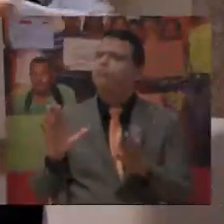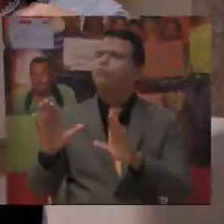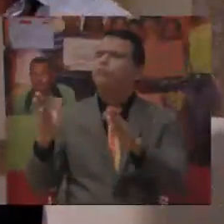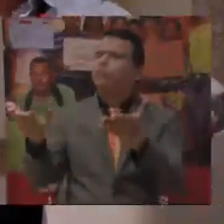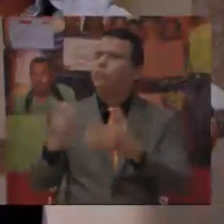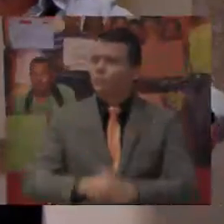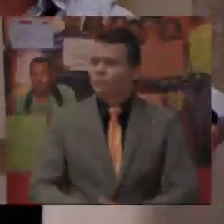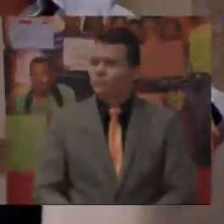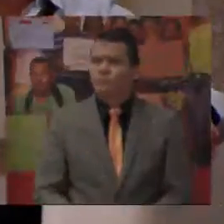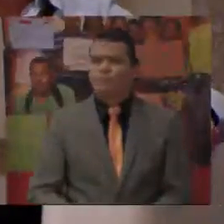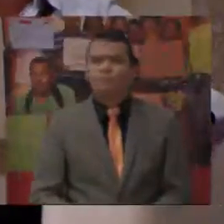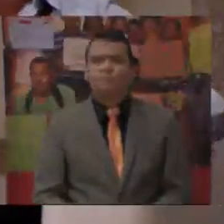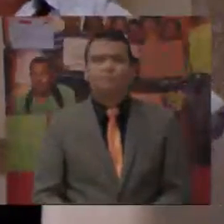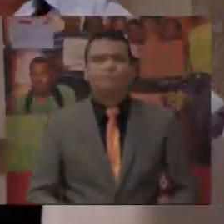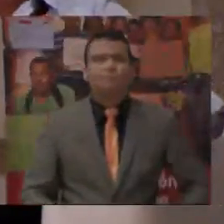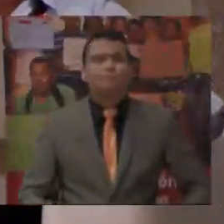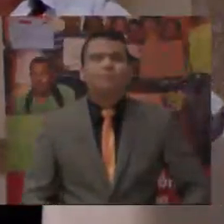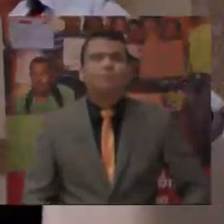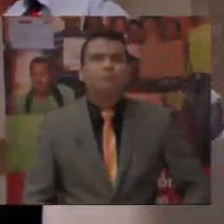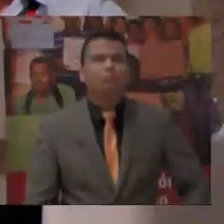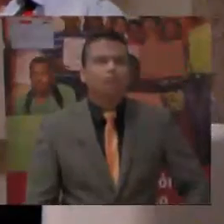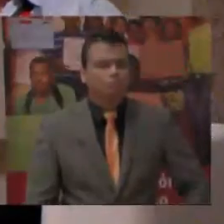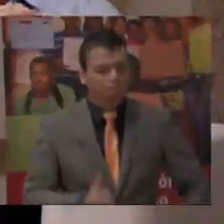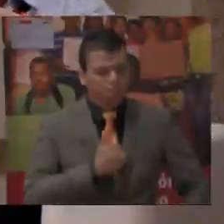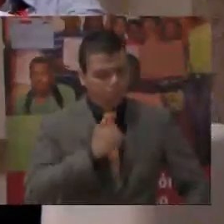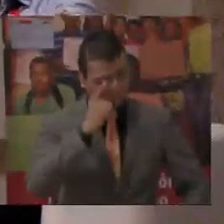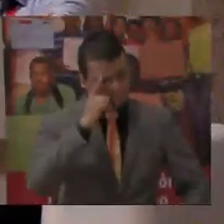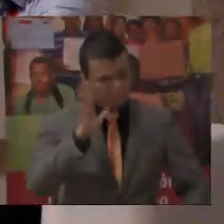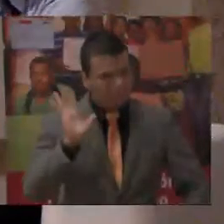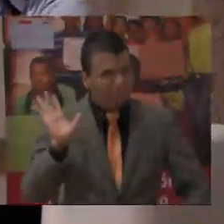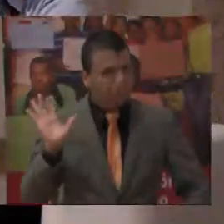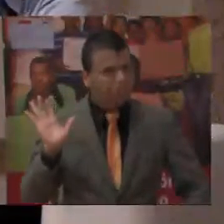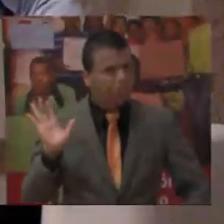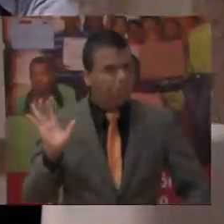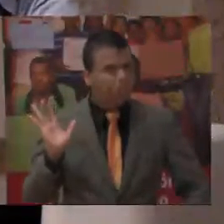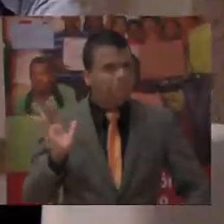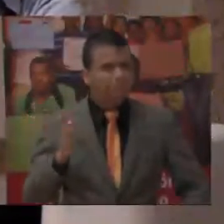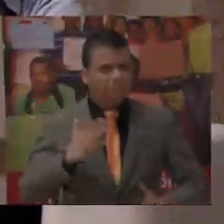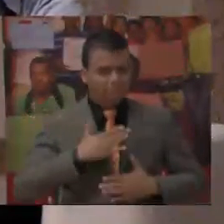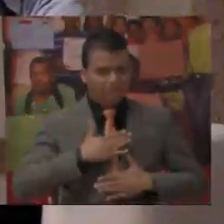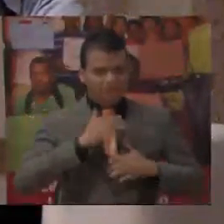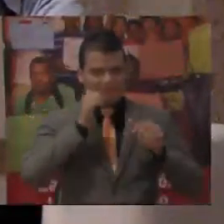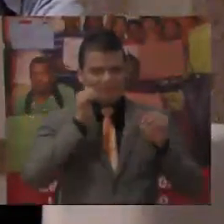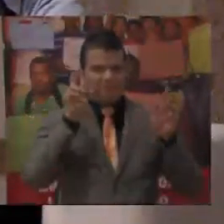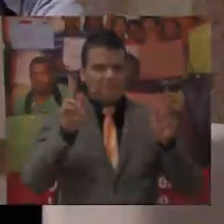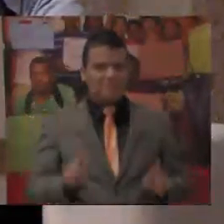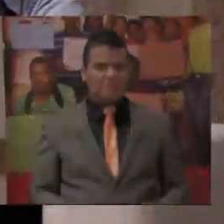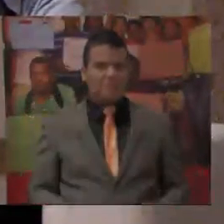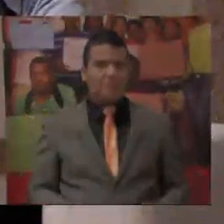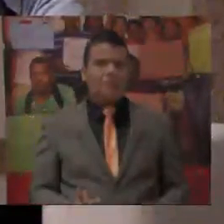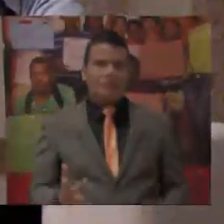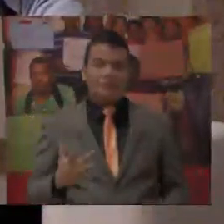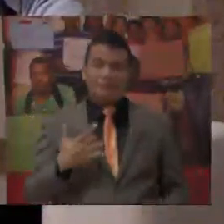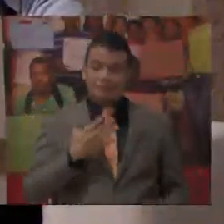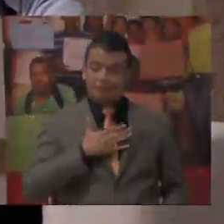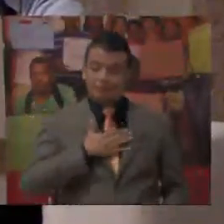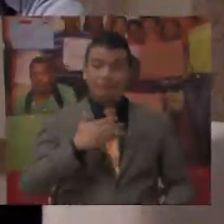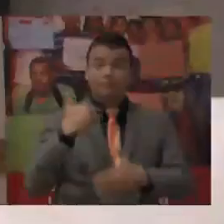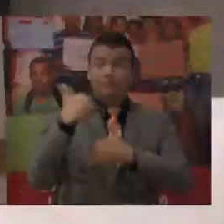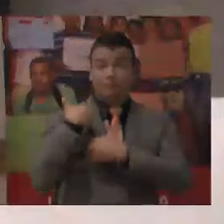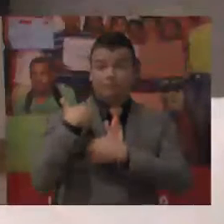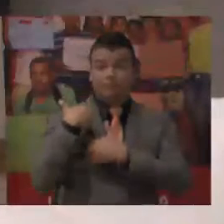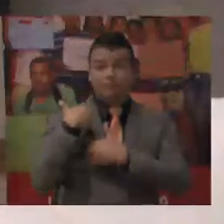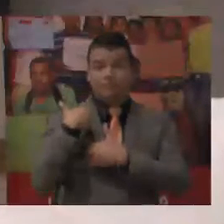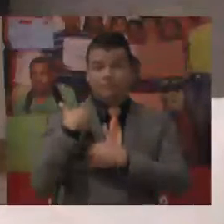Pues yo diría que uno como ser humano se siente responsable de alguna